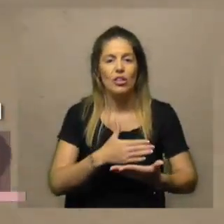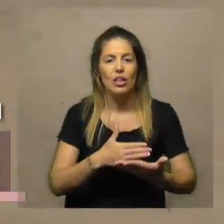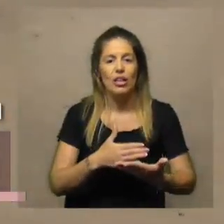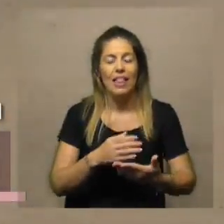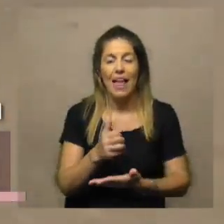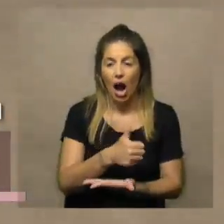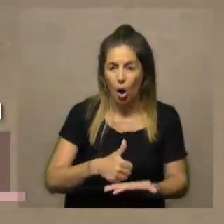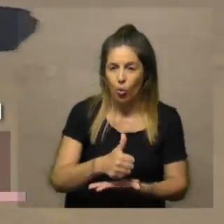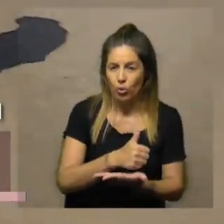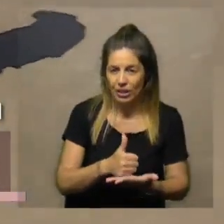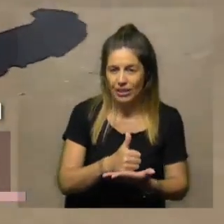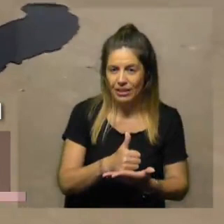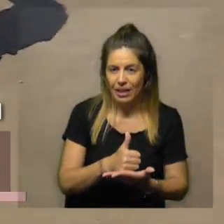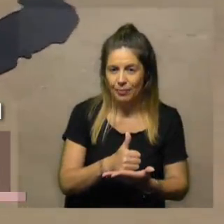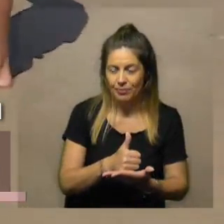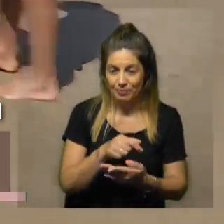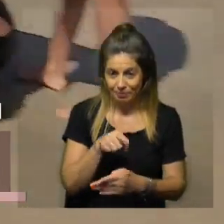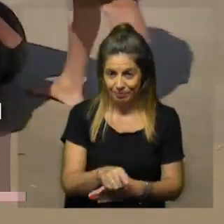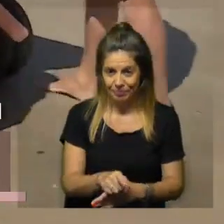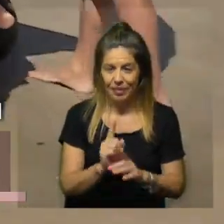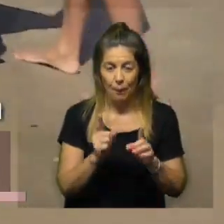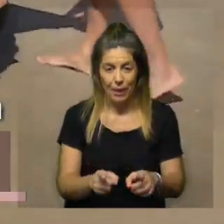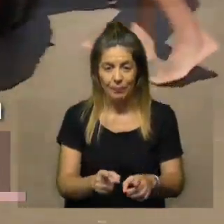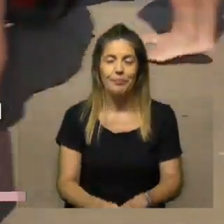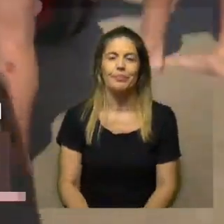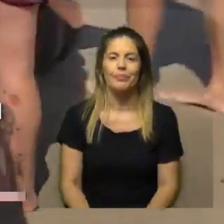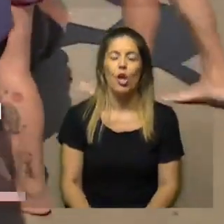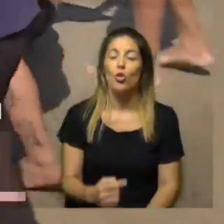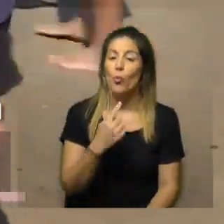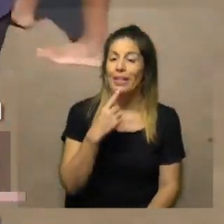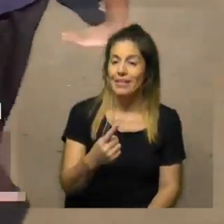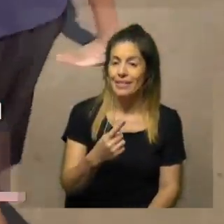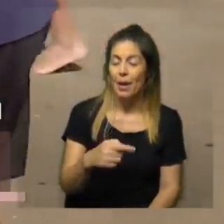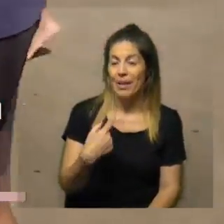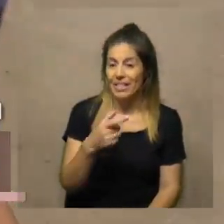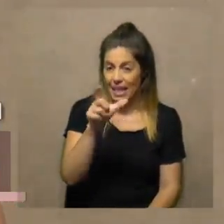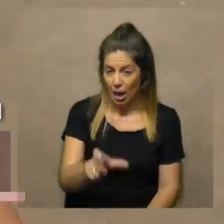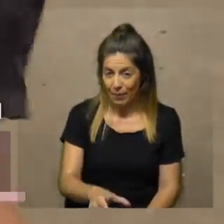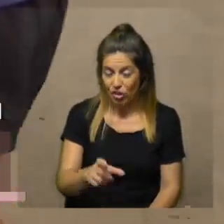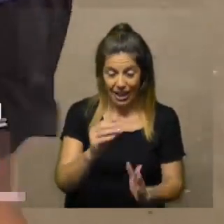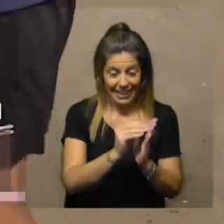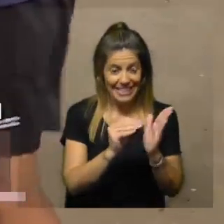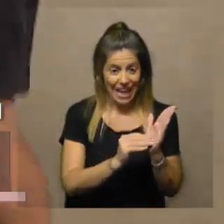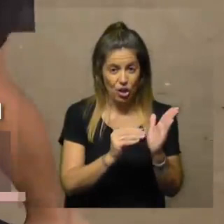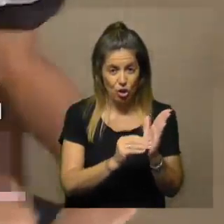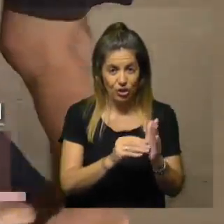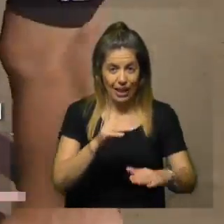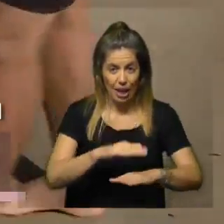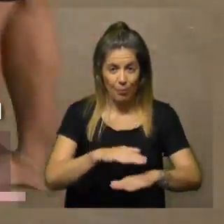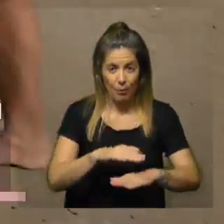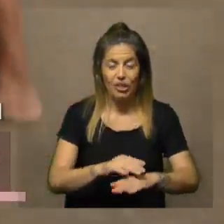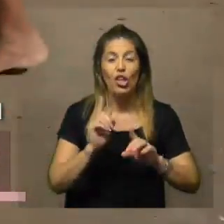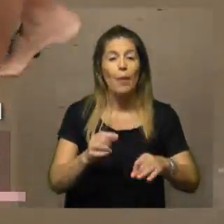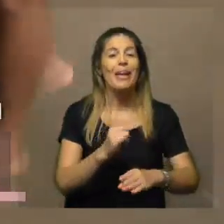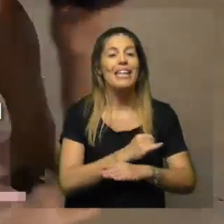autista, que funciona en el Clutabaré. Bien, usted me decía también que más allá de la persona individualmente que viene y se anota y se inscribe en el momento, hay